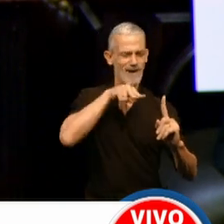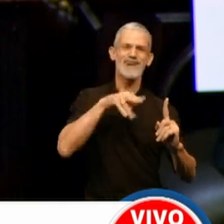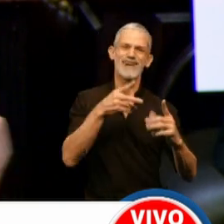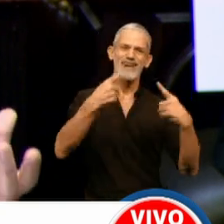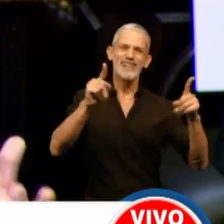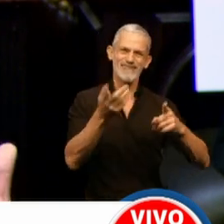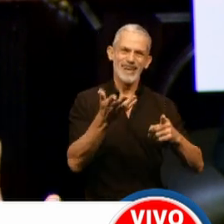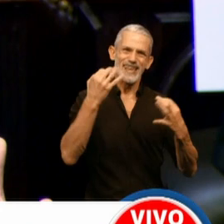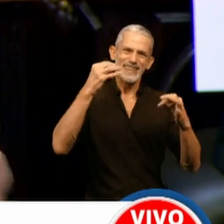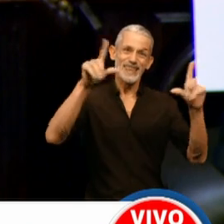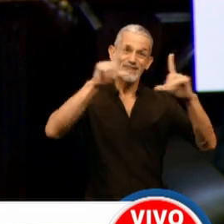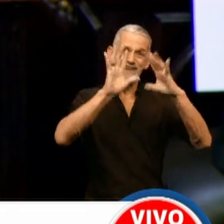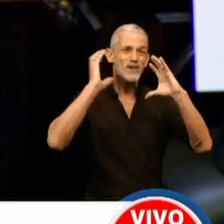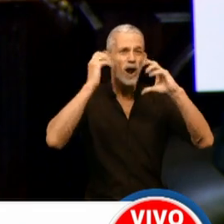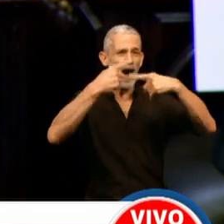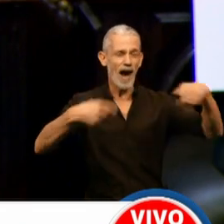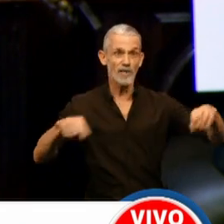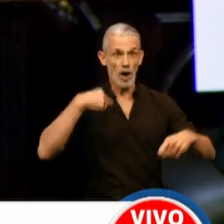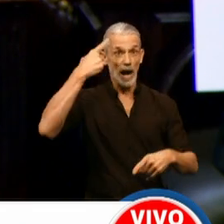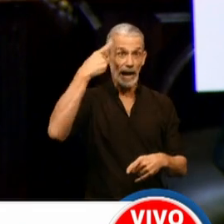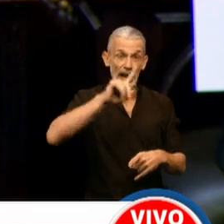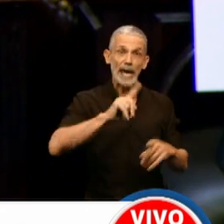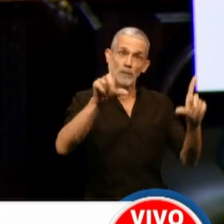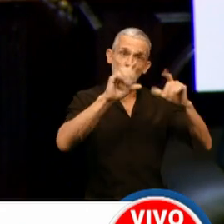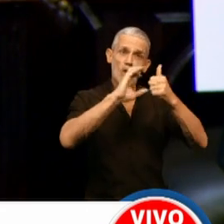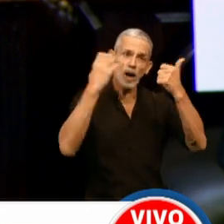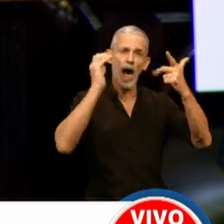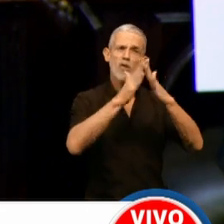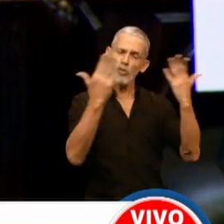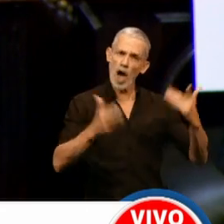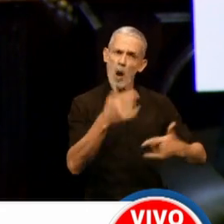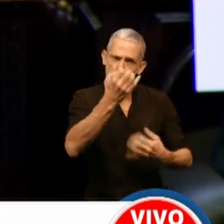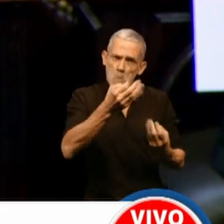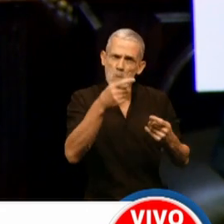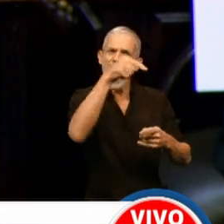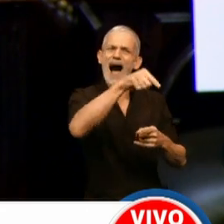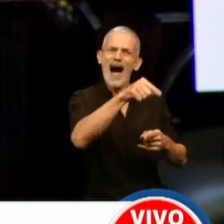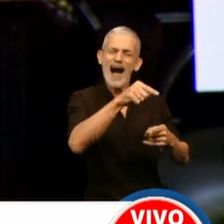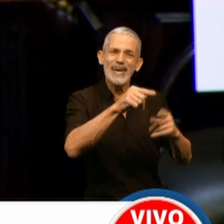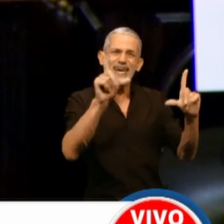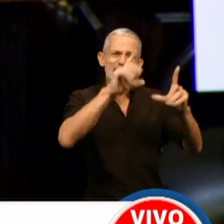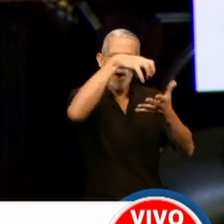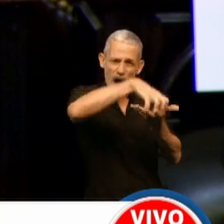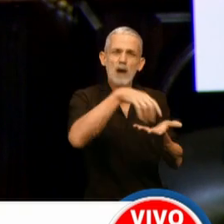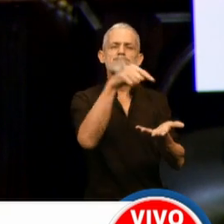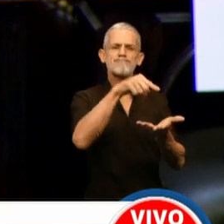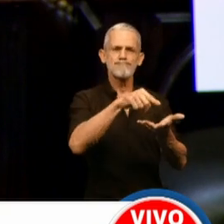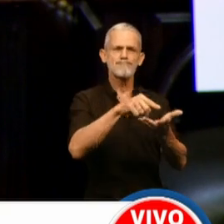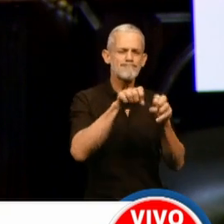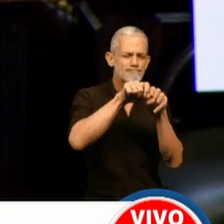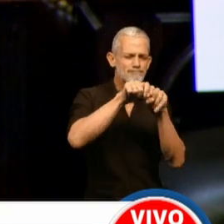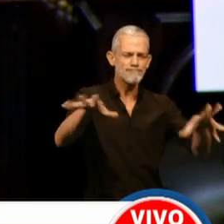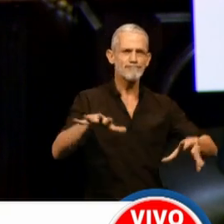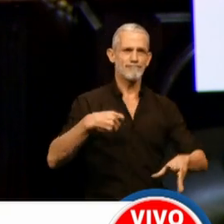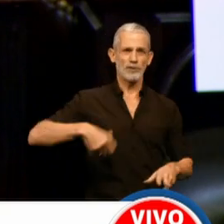comunicación porque creemos creemos en los medios de comunicación y creemos que efectivamente ahí se construye parte del sentido común colectivo ahora